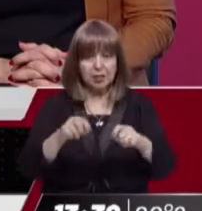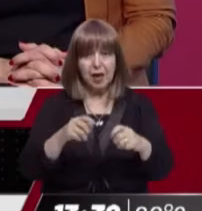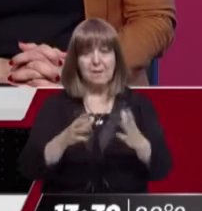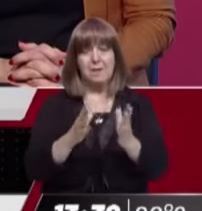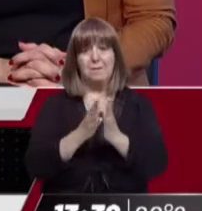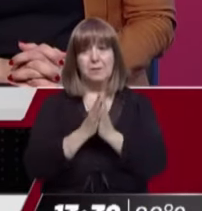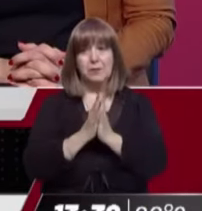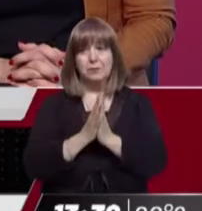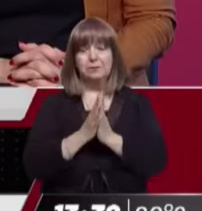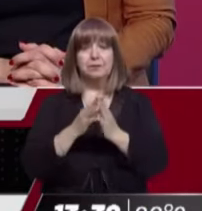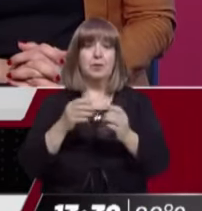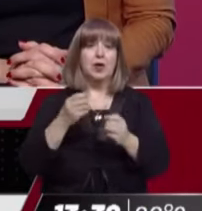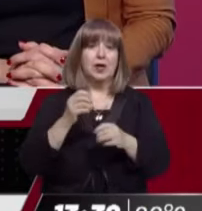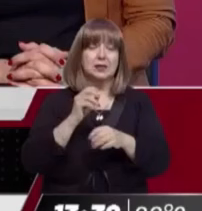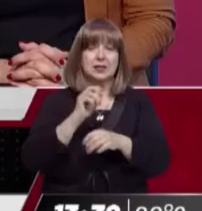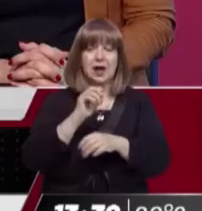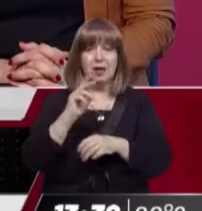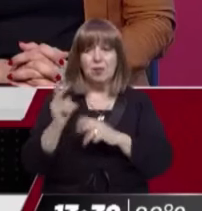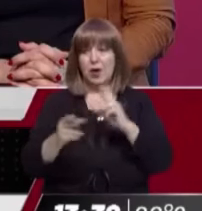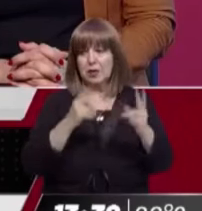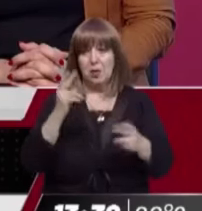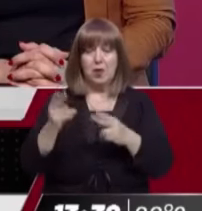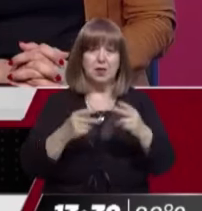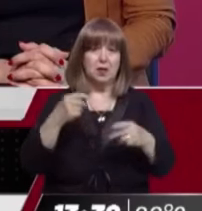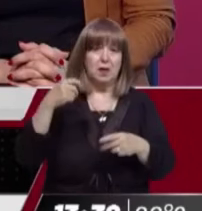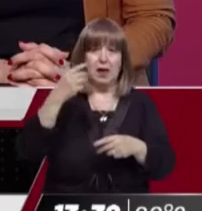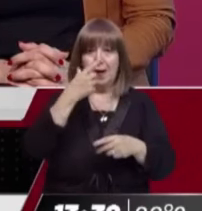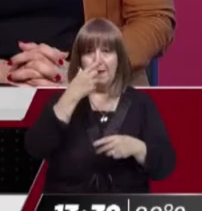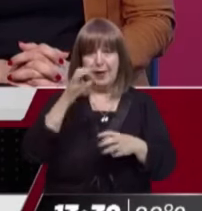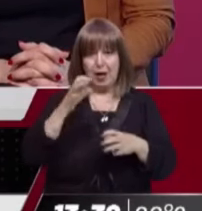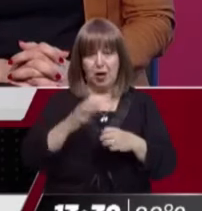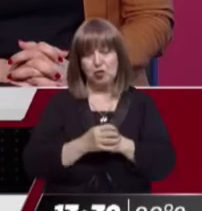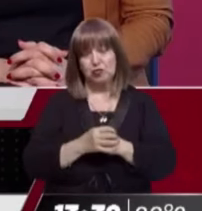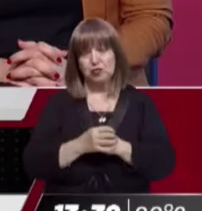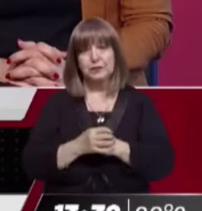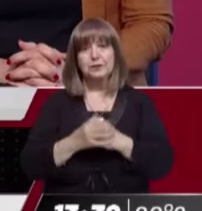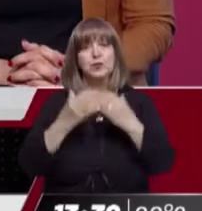inadaptados que están envenenando a animales, principalmente a los perros. Gracias, Leana. Hasta luego. Bueno.